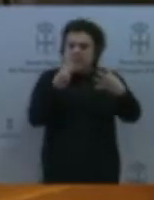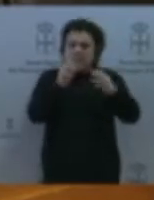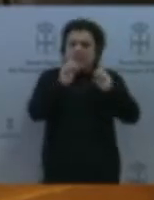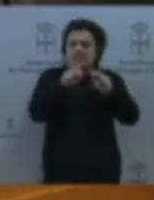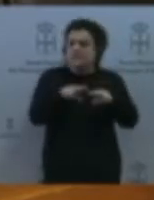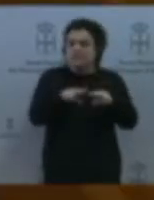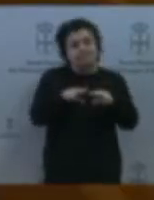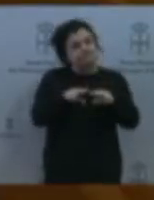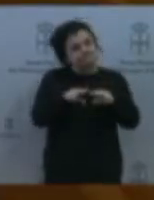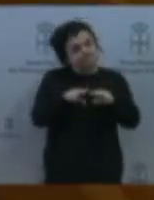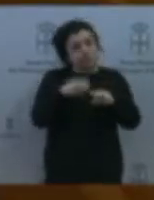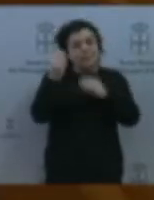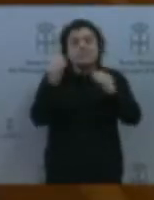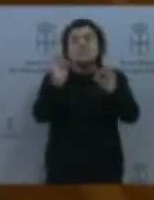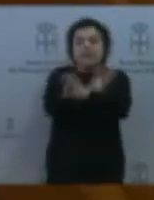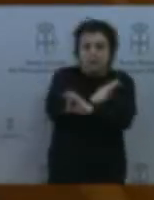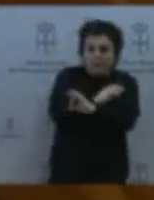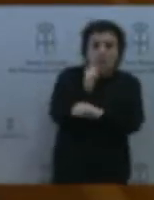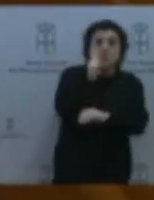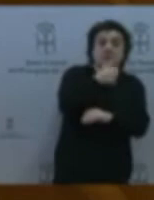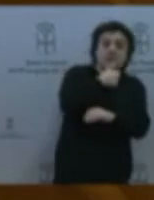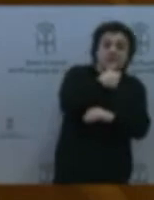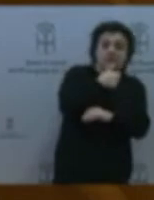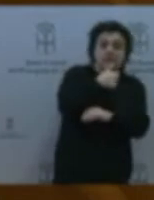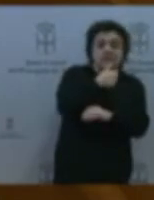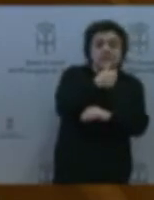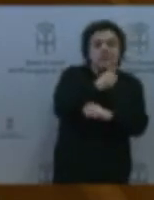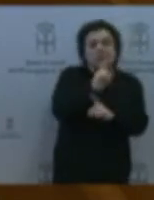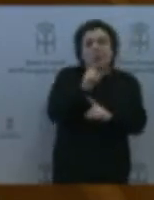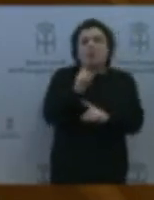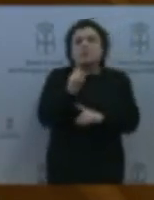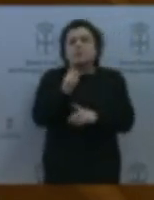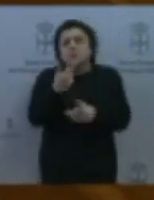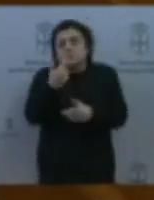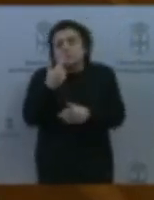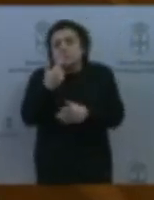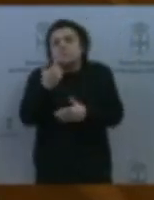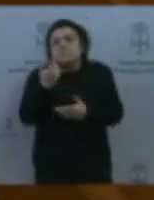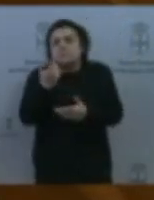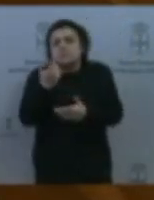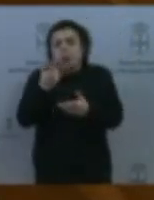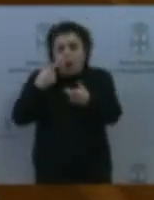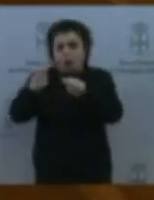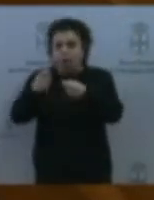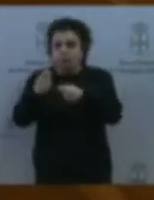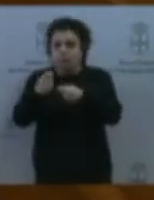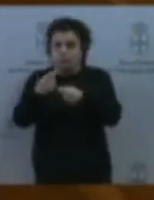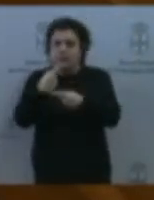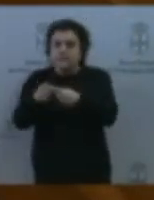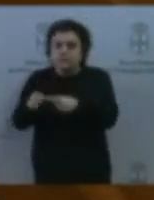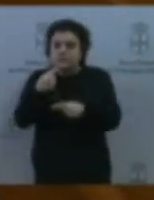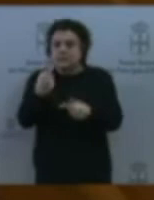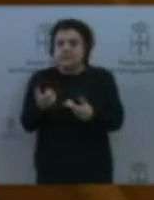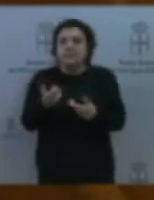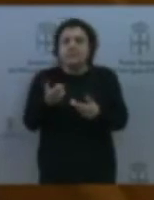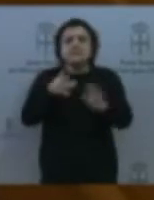la discreción es fundamental, y más para proyectos desde el punto de vista de estrategia empresarial. Me da la sensación, después